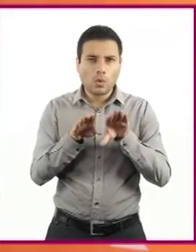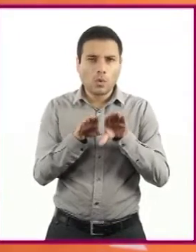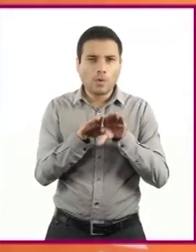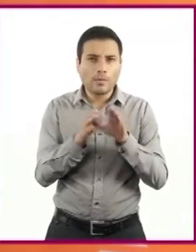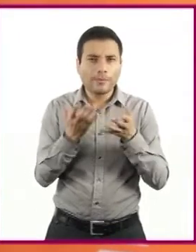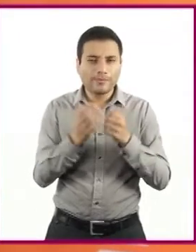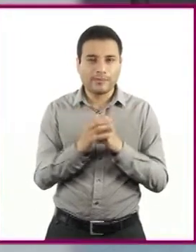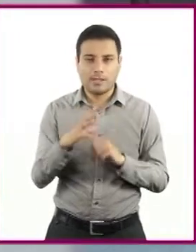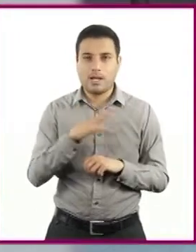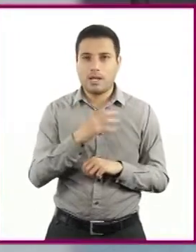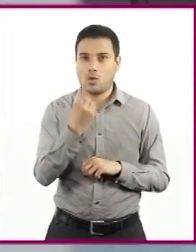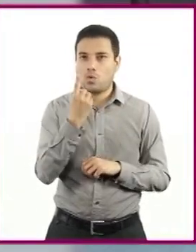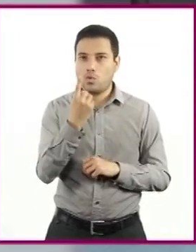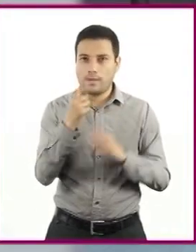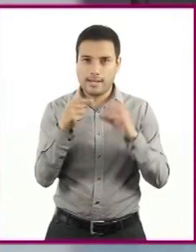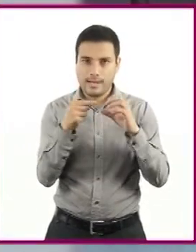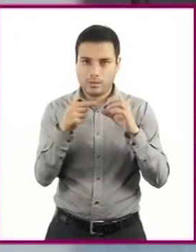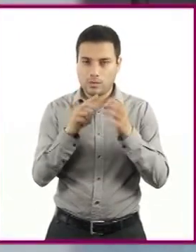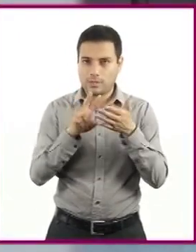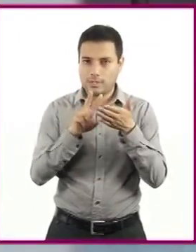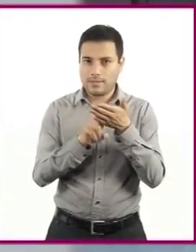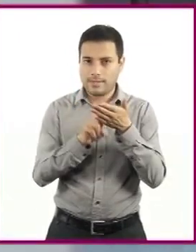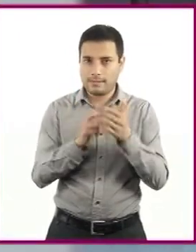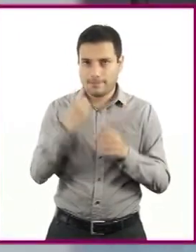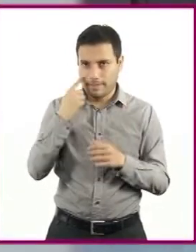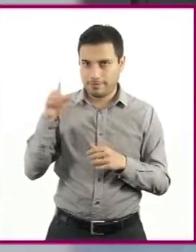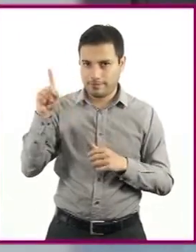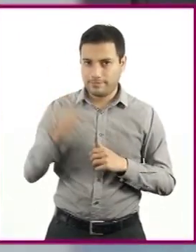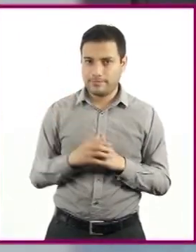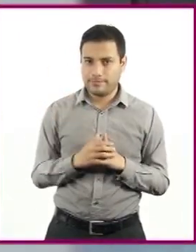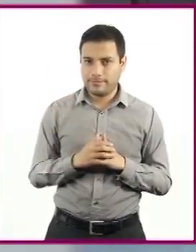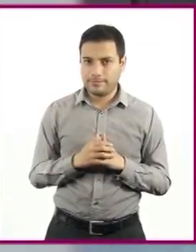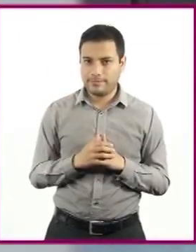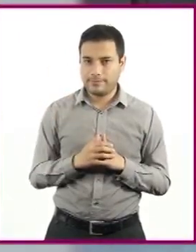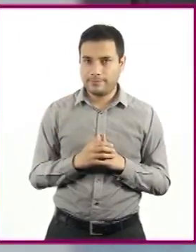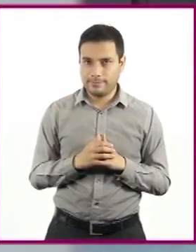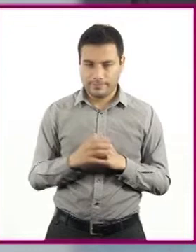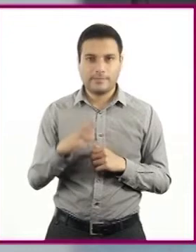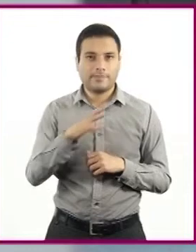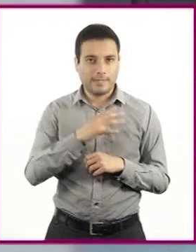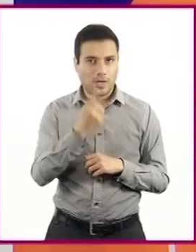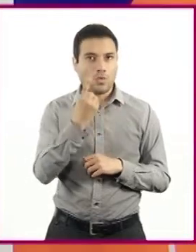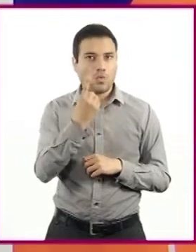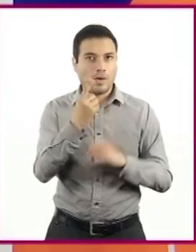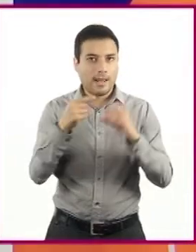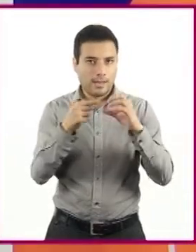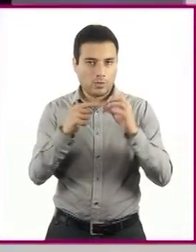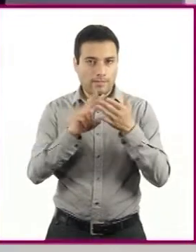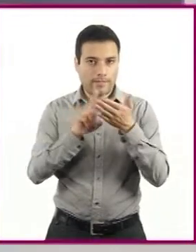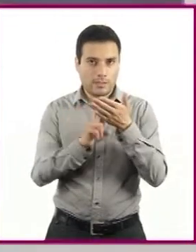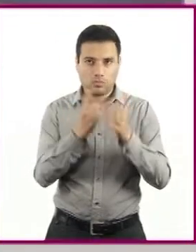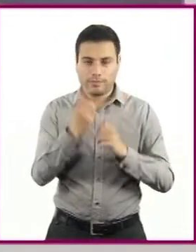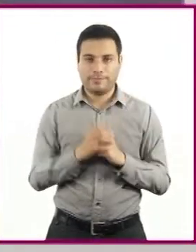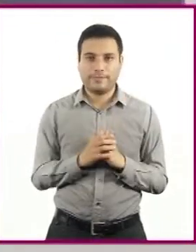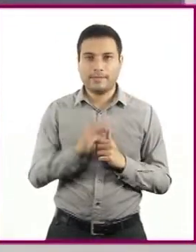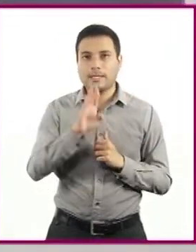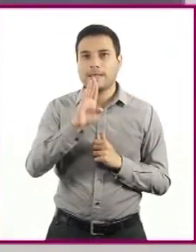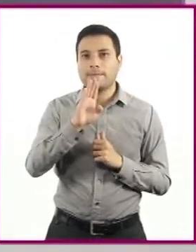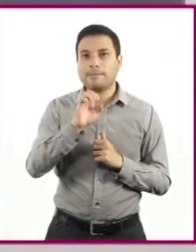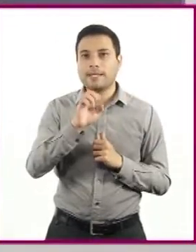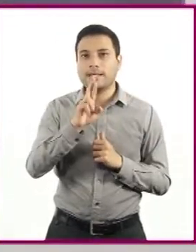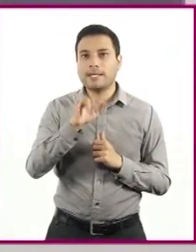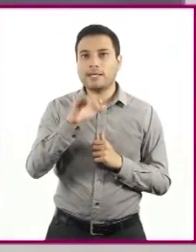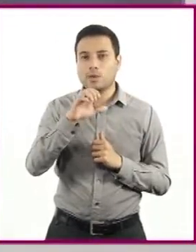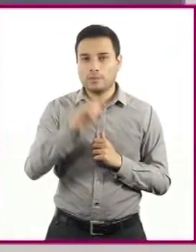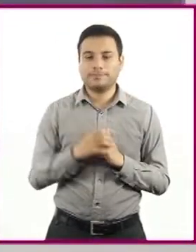de valencia. Entonces, en el modelo cúbico solo veremos representado a ese electrón. Berilio. El átomo de